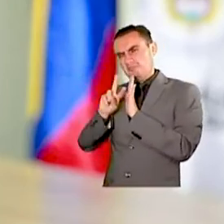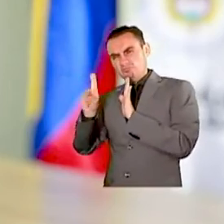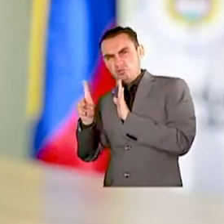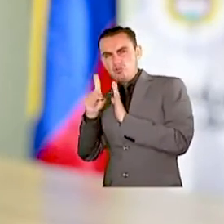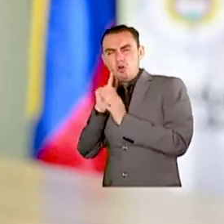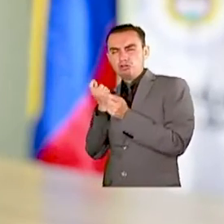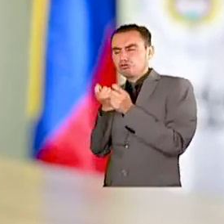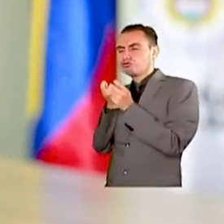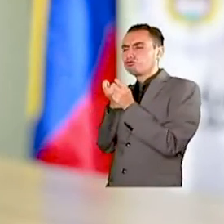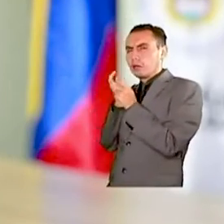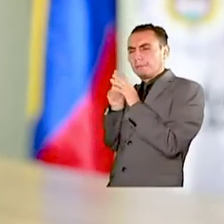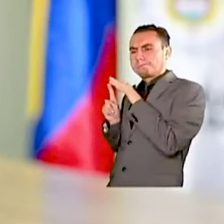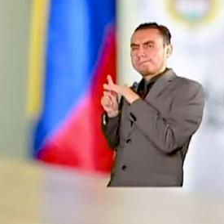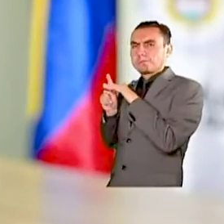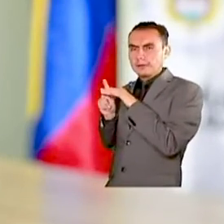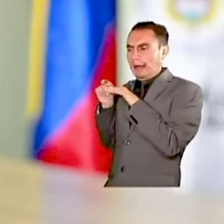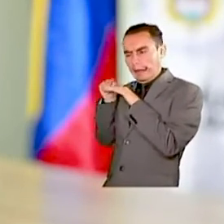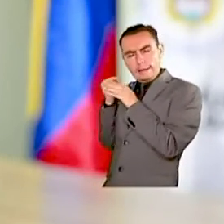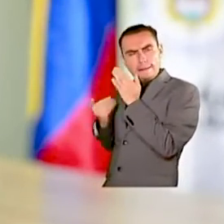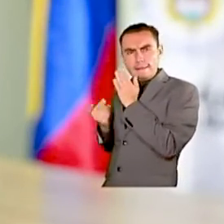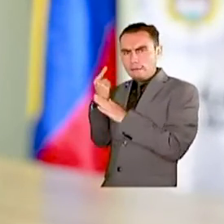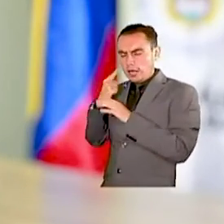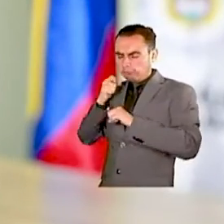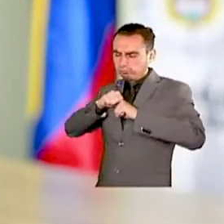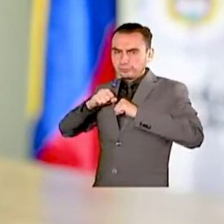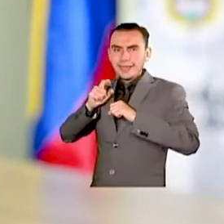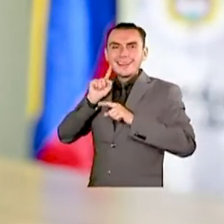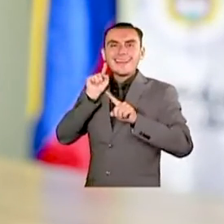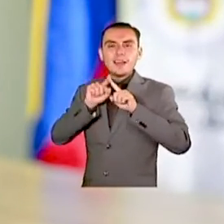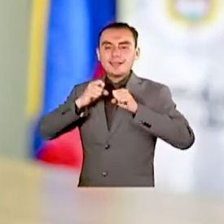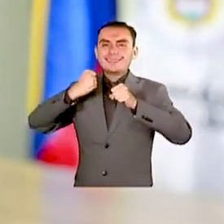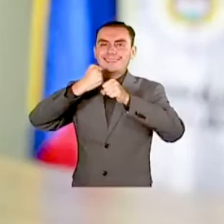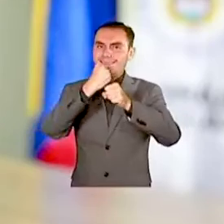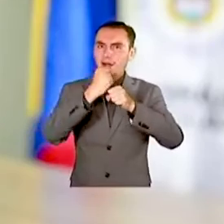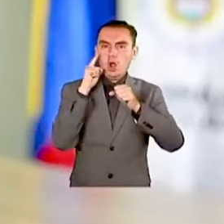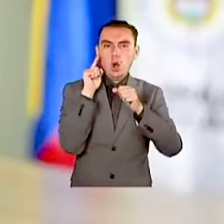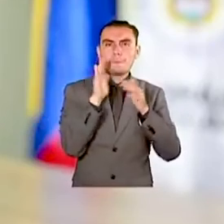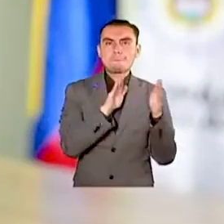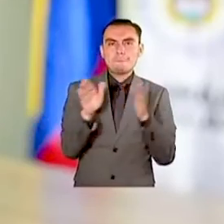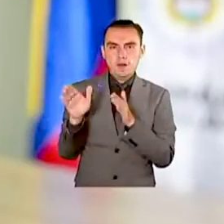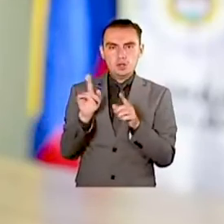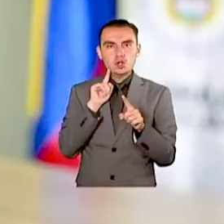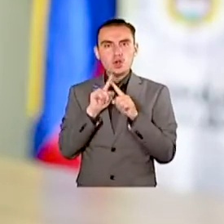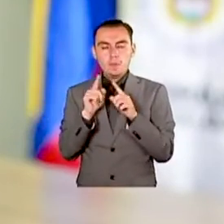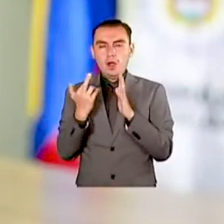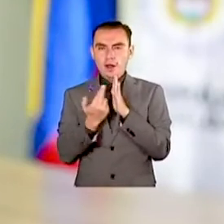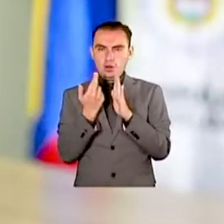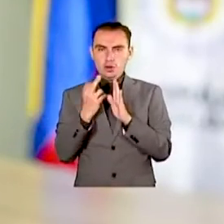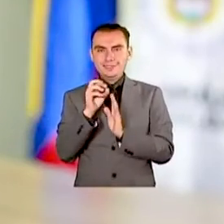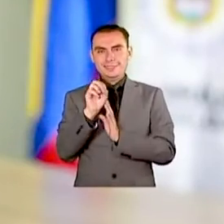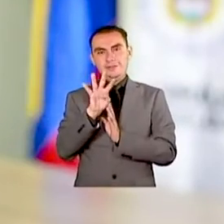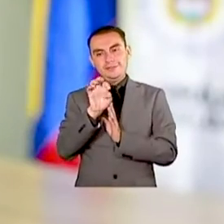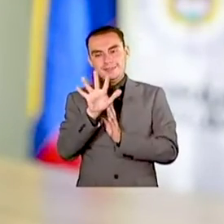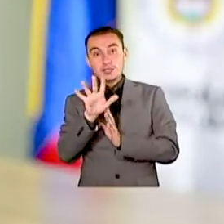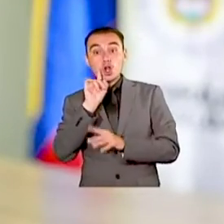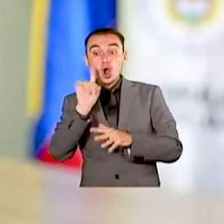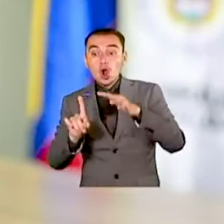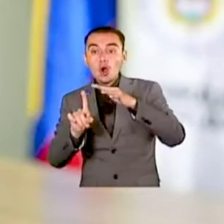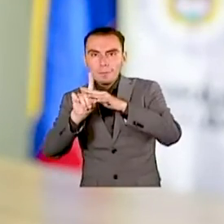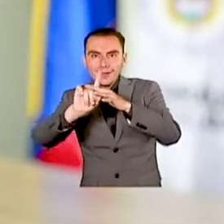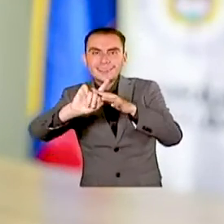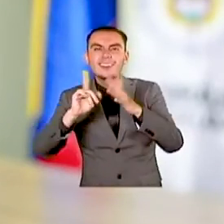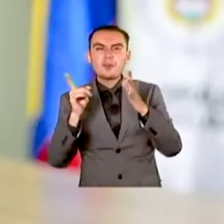cargo, empezó el trabajo de planeación que dio lugar a que se expidiera la resolución 095 en la que se crea el